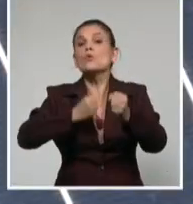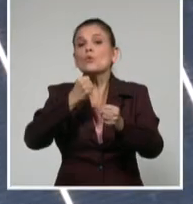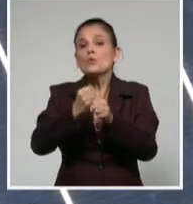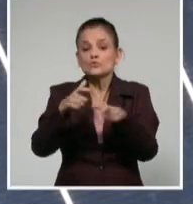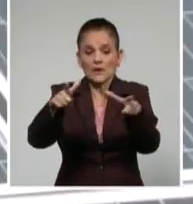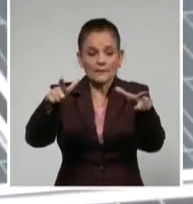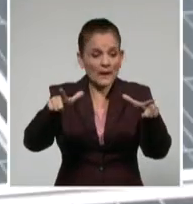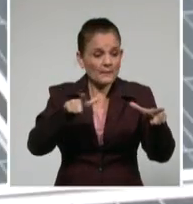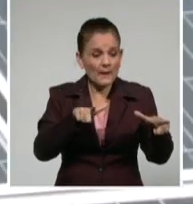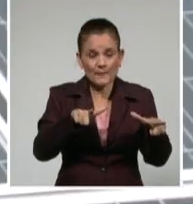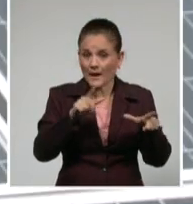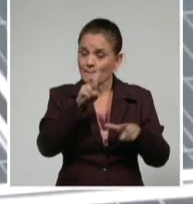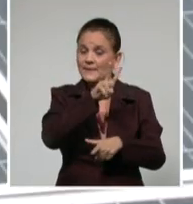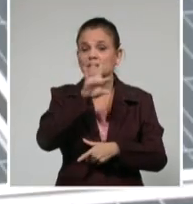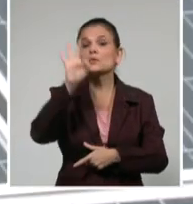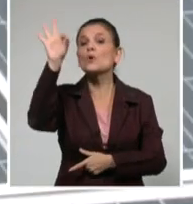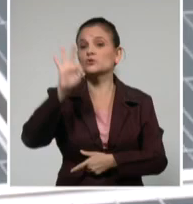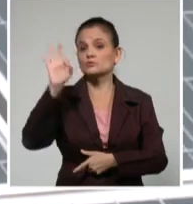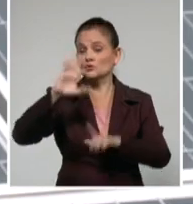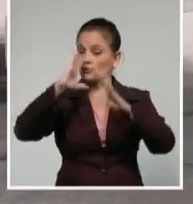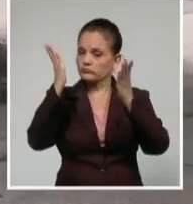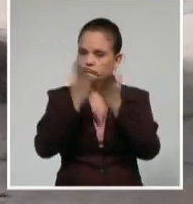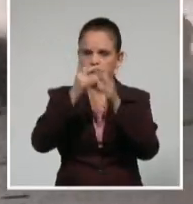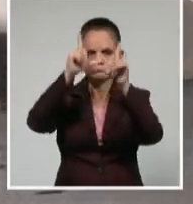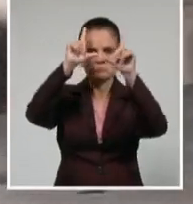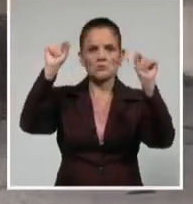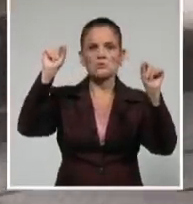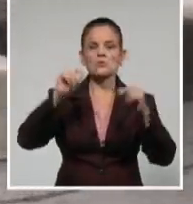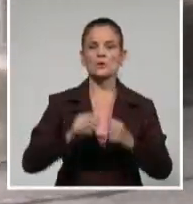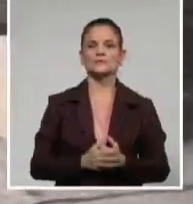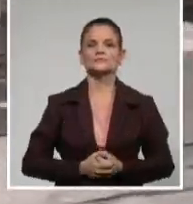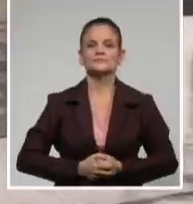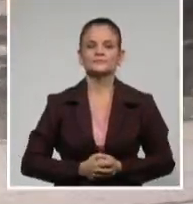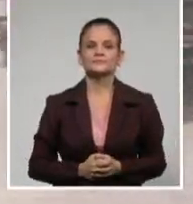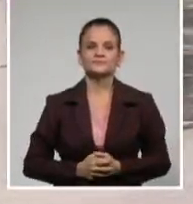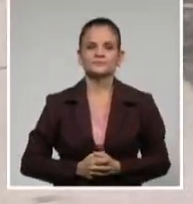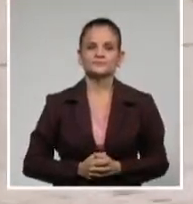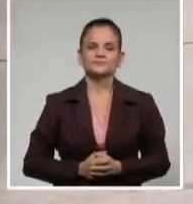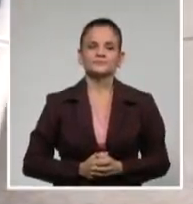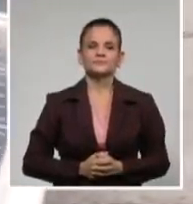generación eléctrica nacional. Sin Castillo, Sistema Informativo de la Televisión Cubana.